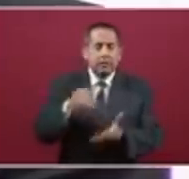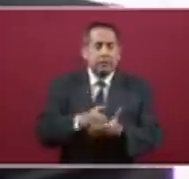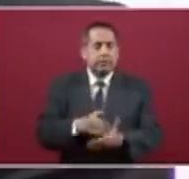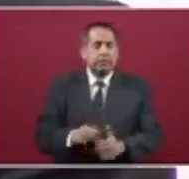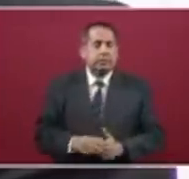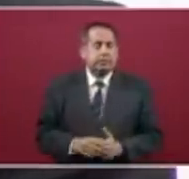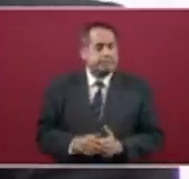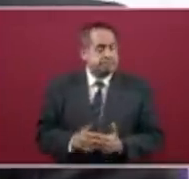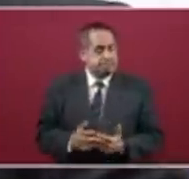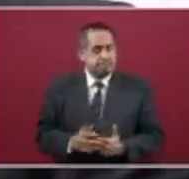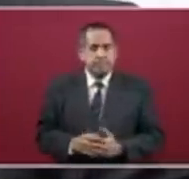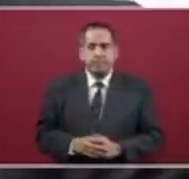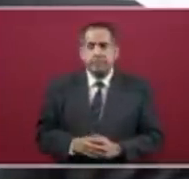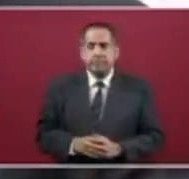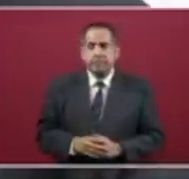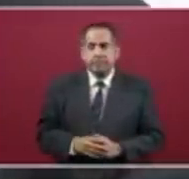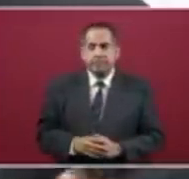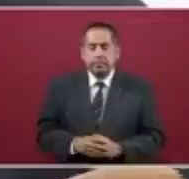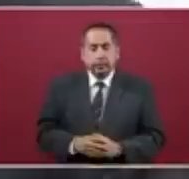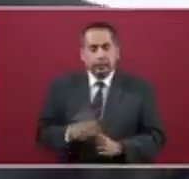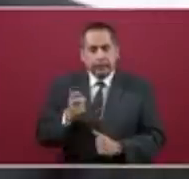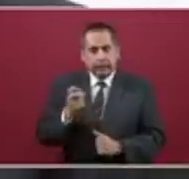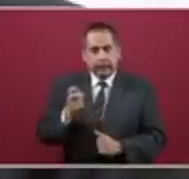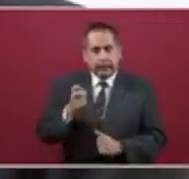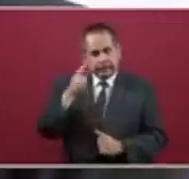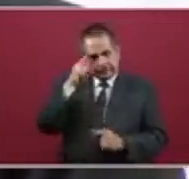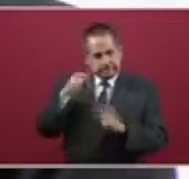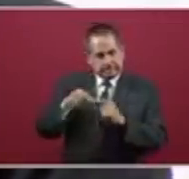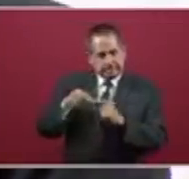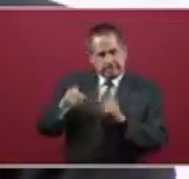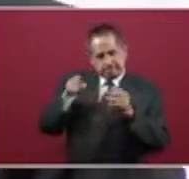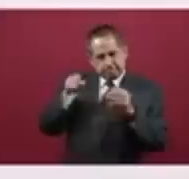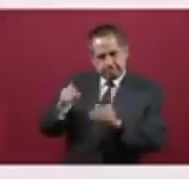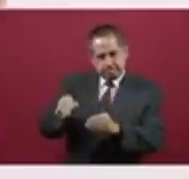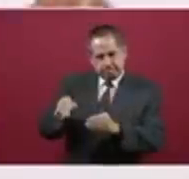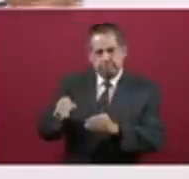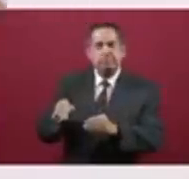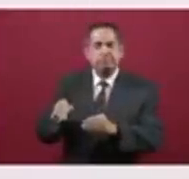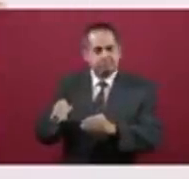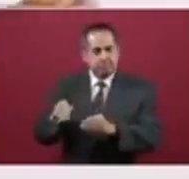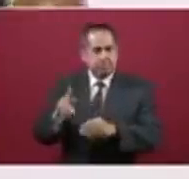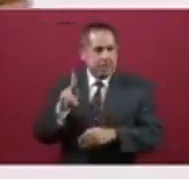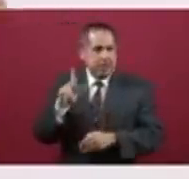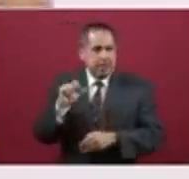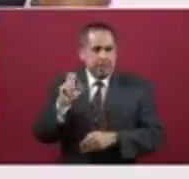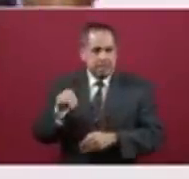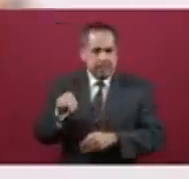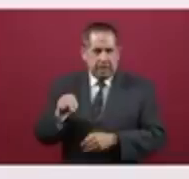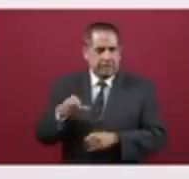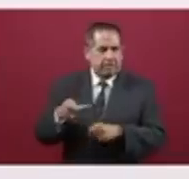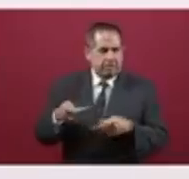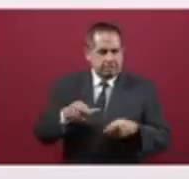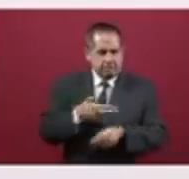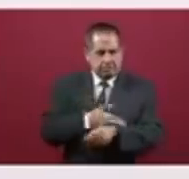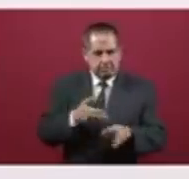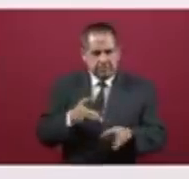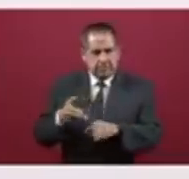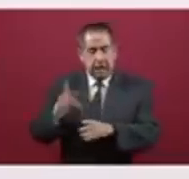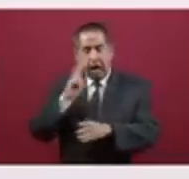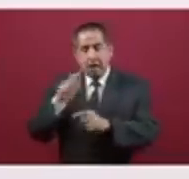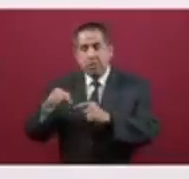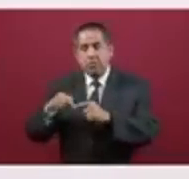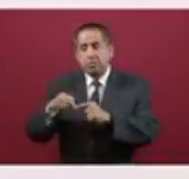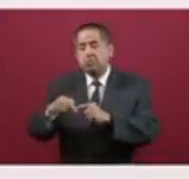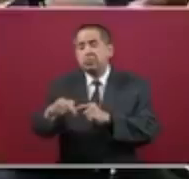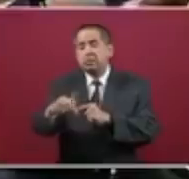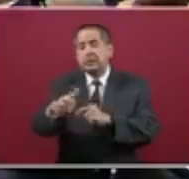vamos por eso hacer un plan y terminarlo durante el